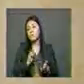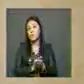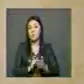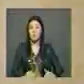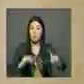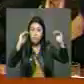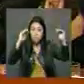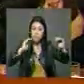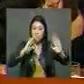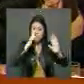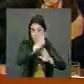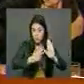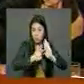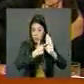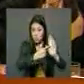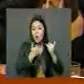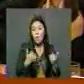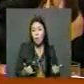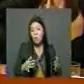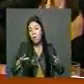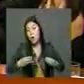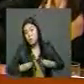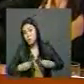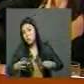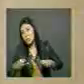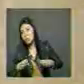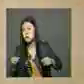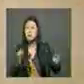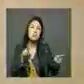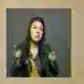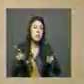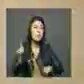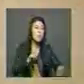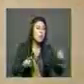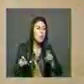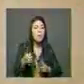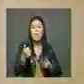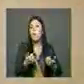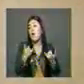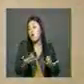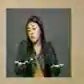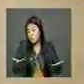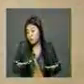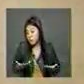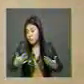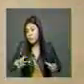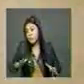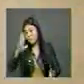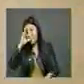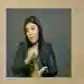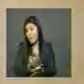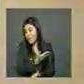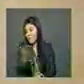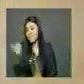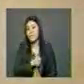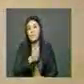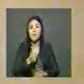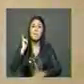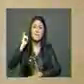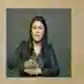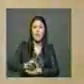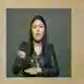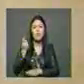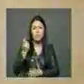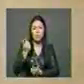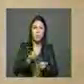audiencia personas que acogen una u otra postura. Ambas posturas son admisibles en la esfera pública, como lo atestigua la reciente sentencia de la Corte Suprema de